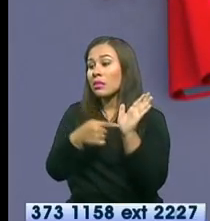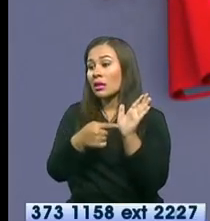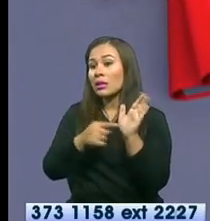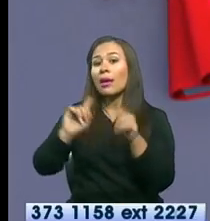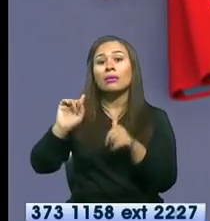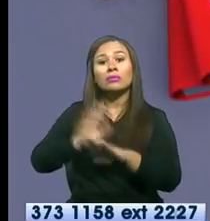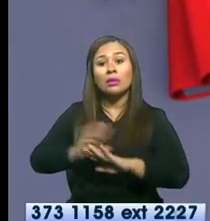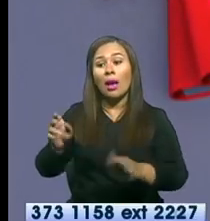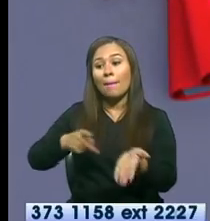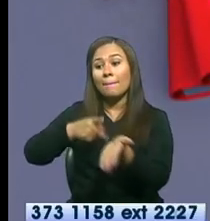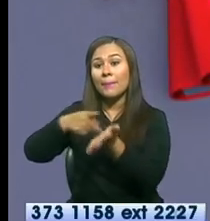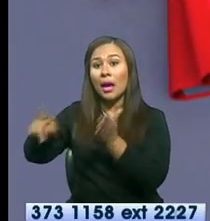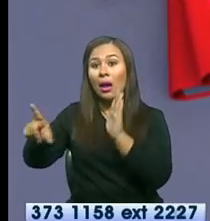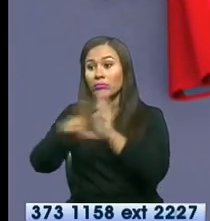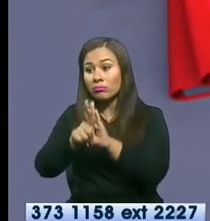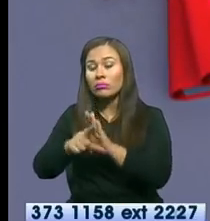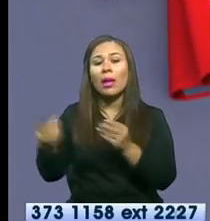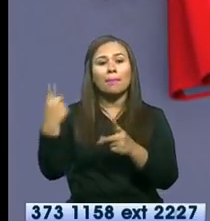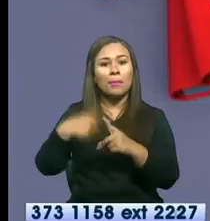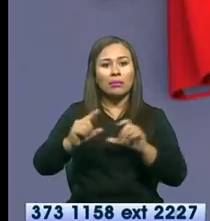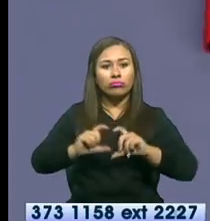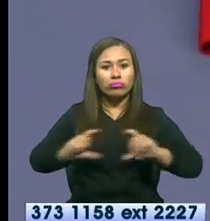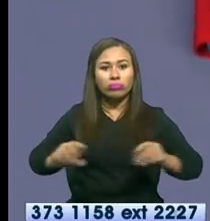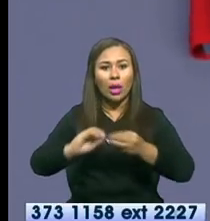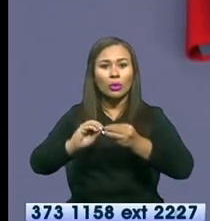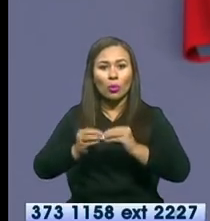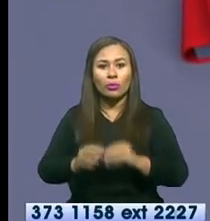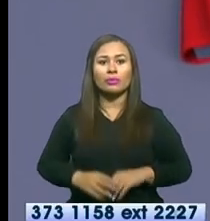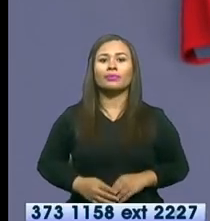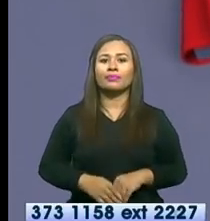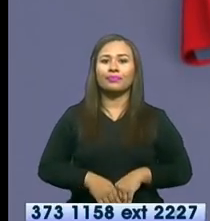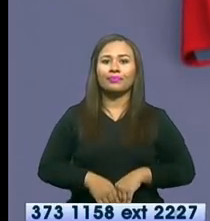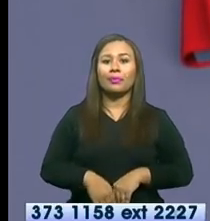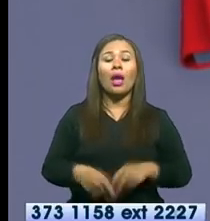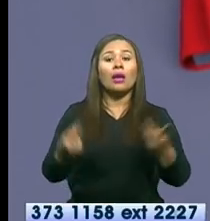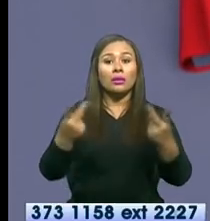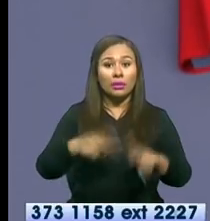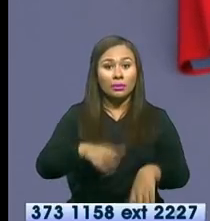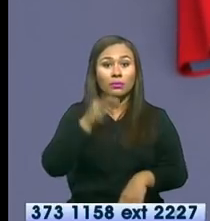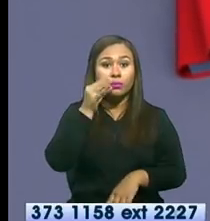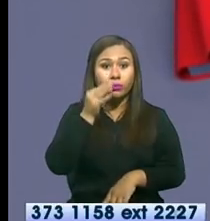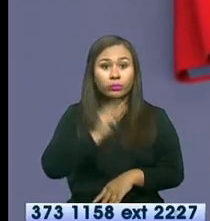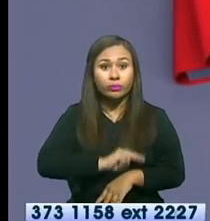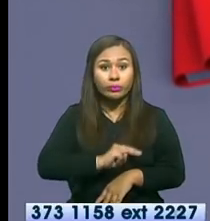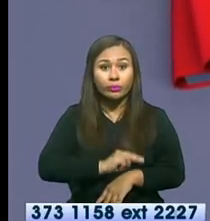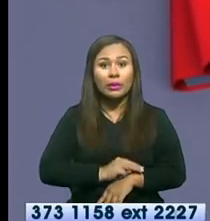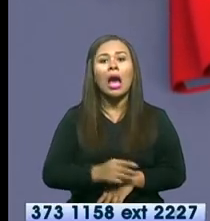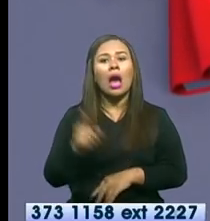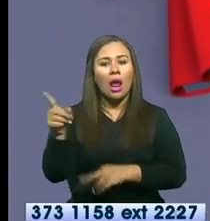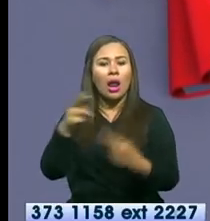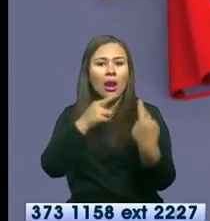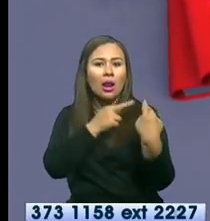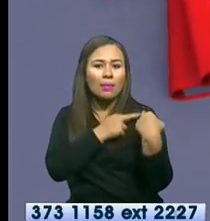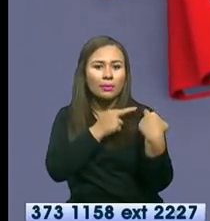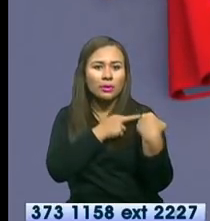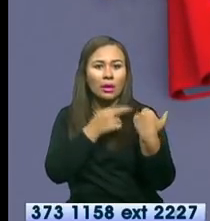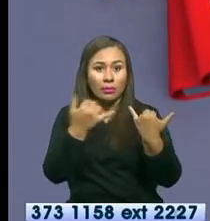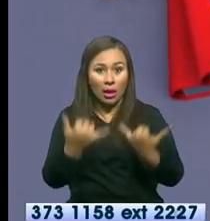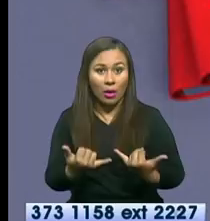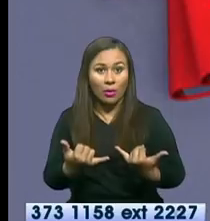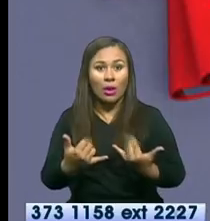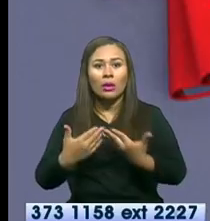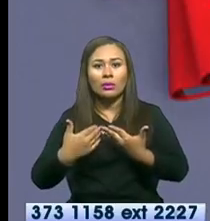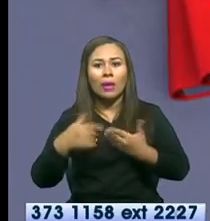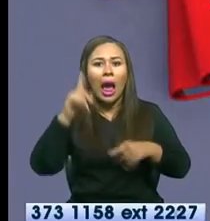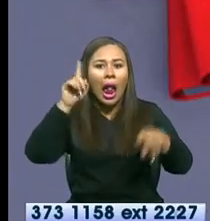matriculadas y con placa instalada. Y cuarto, la Autoridad de Tránsito Municipal tiene la potestad momentánea y durante